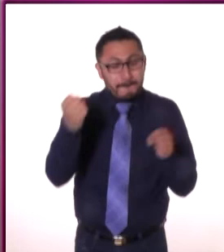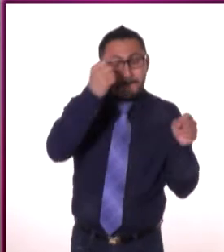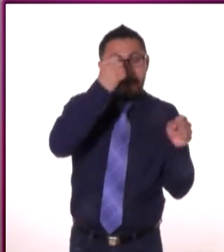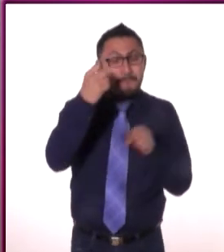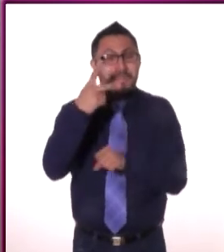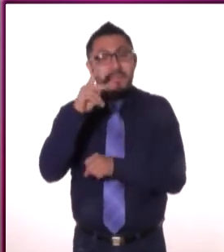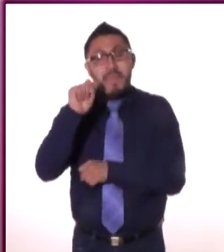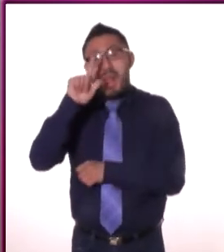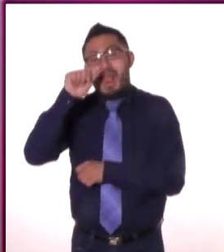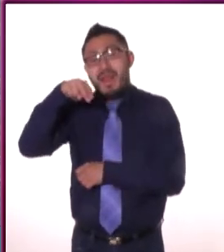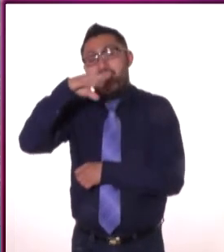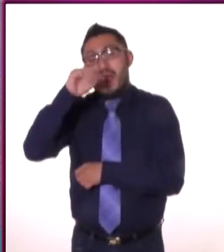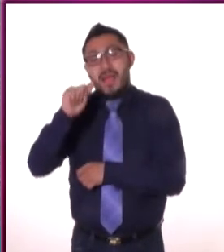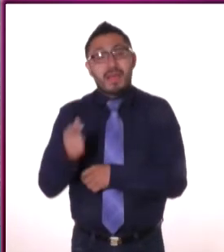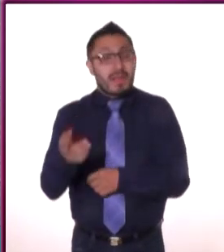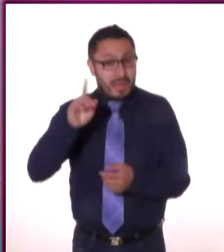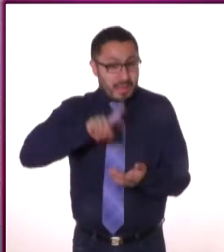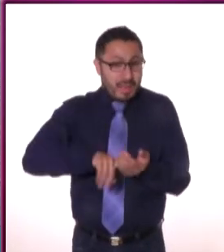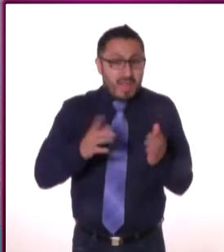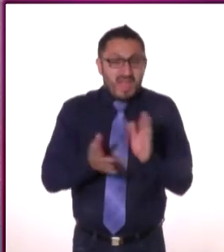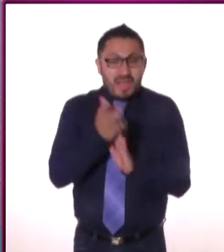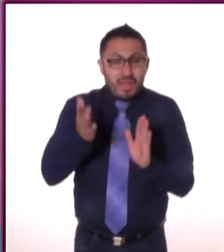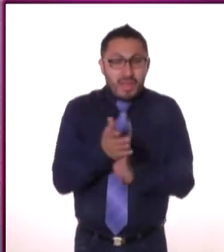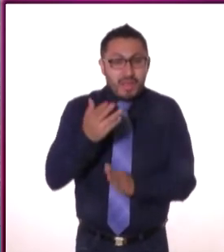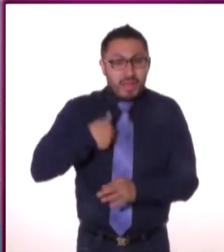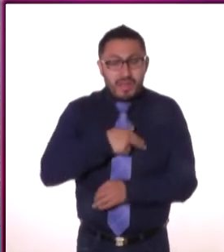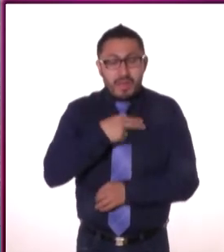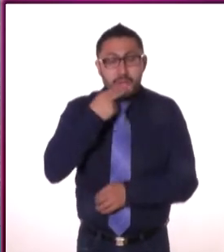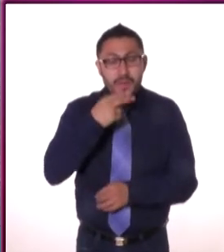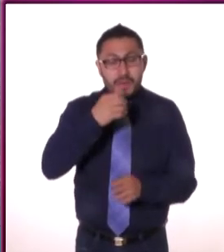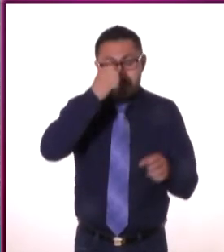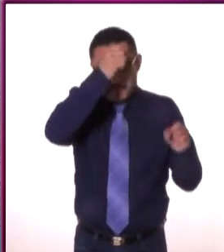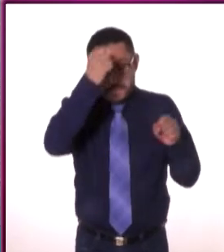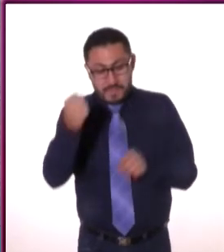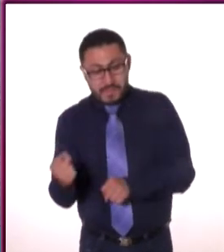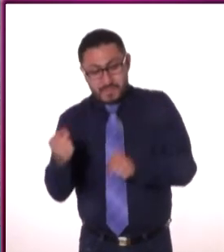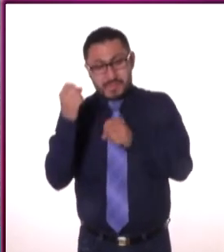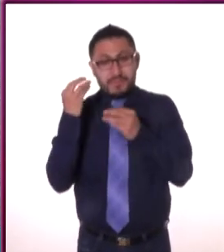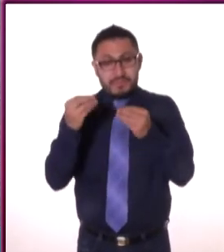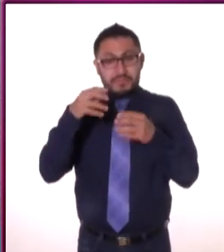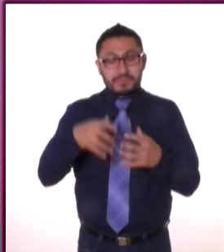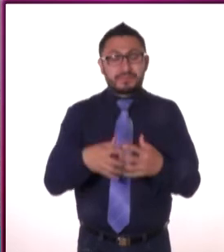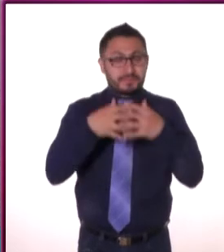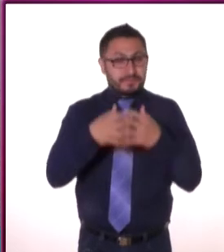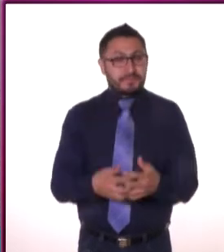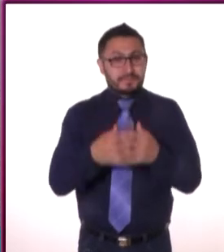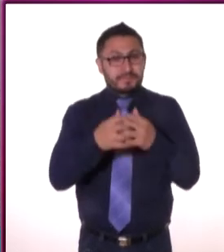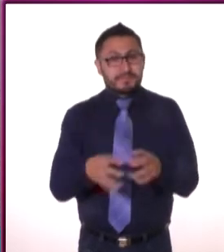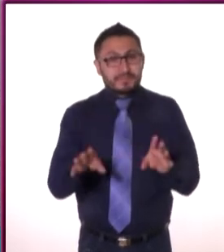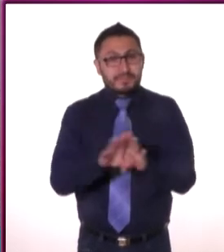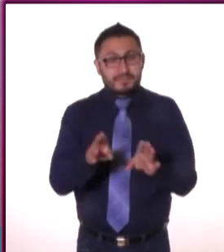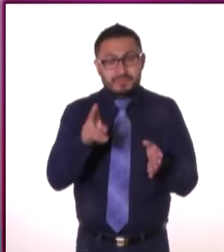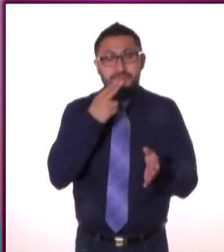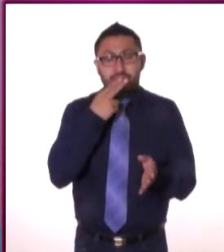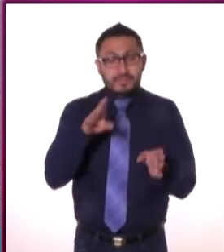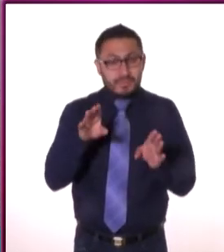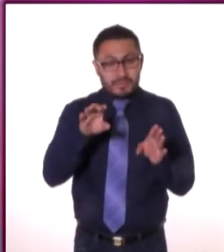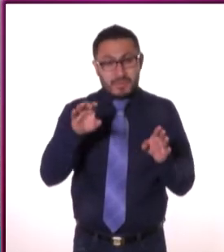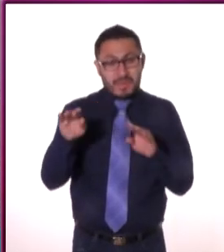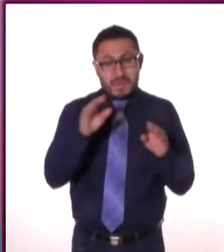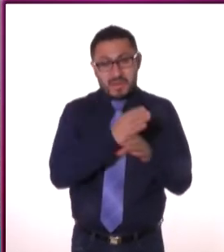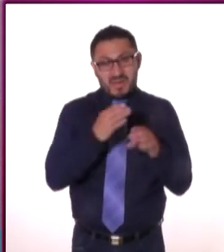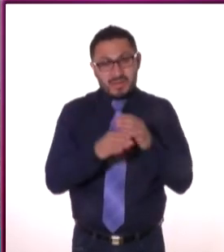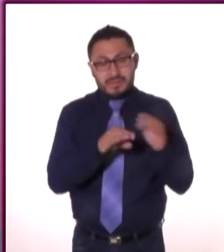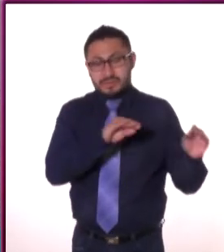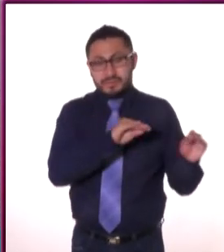le da a la palanca. Bueno, en la construcción utilizamos la palanca en muchas máquinas que nos sirven,